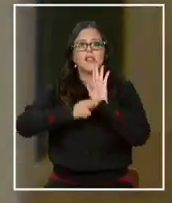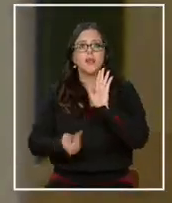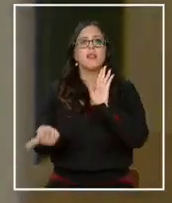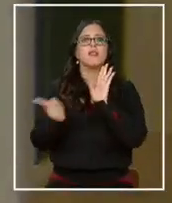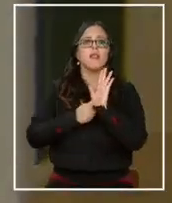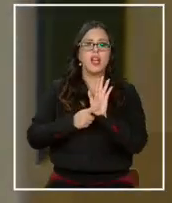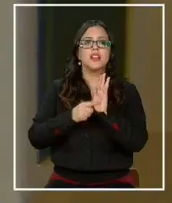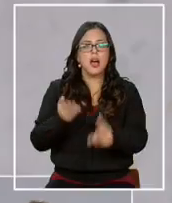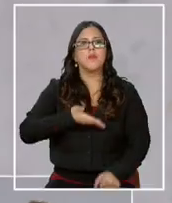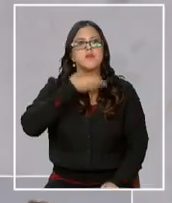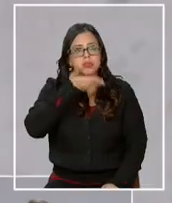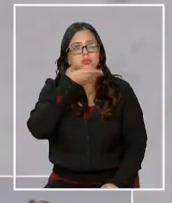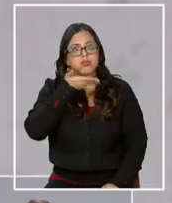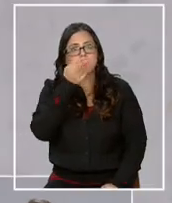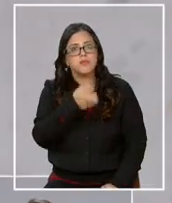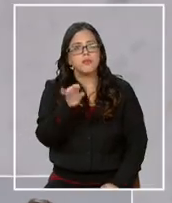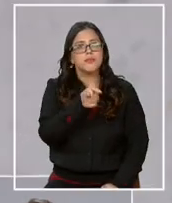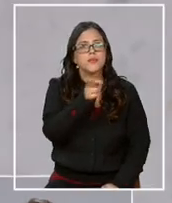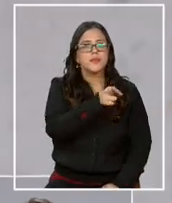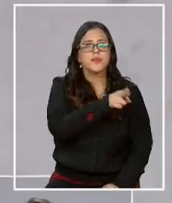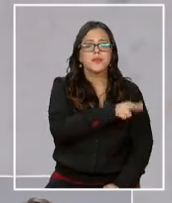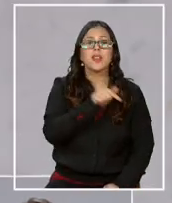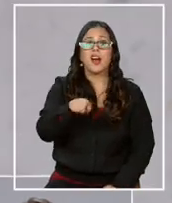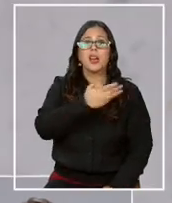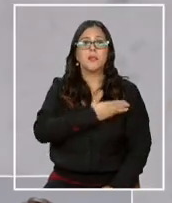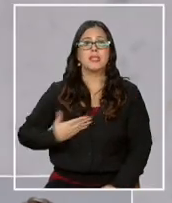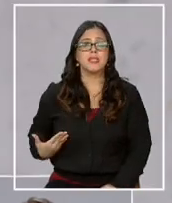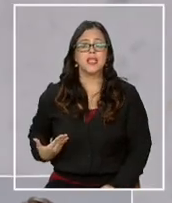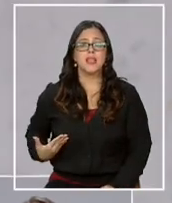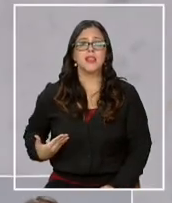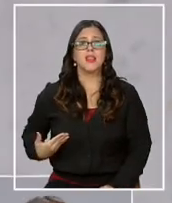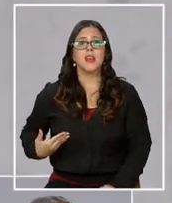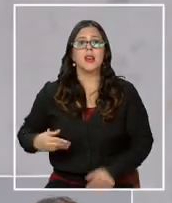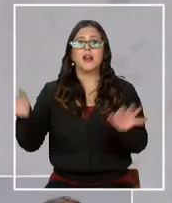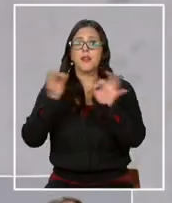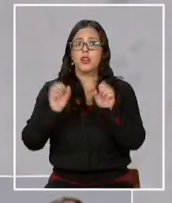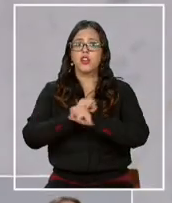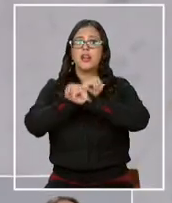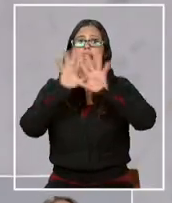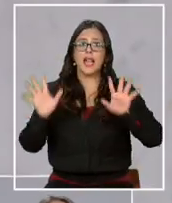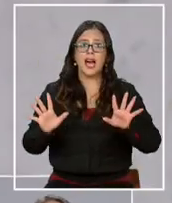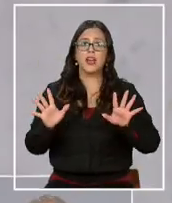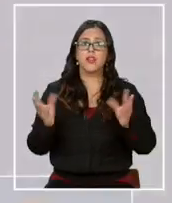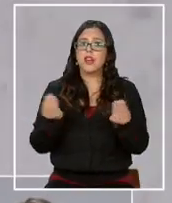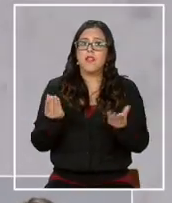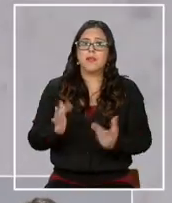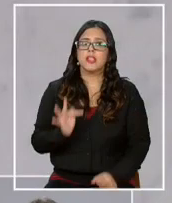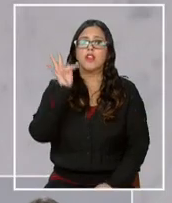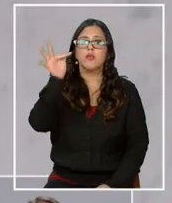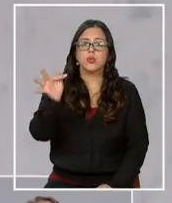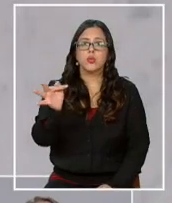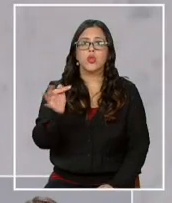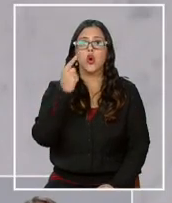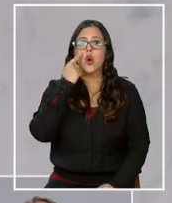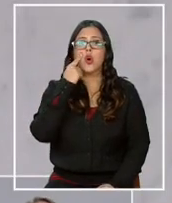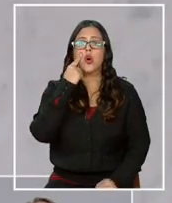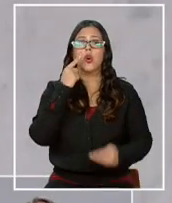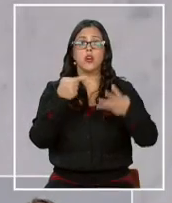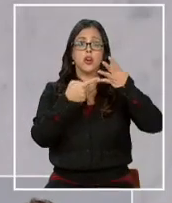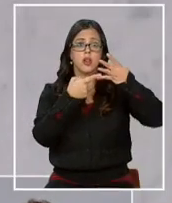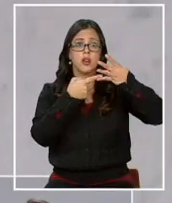tributaria salió a la palestra. Un condicionante en donde el mandatario dejó claro qué pasará con su futuro. A fines de